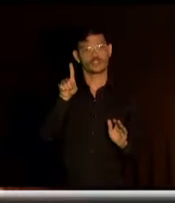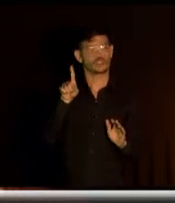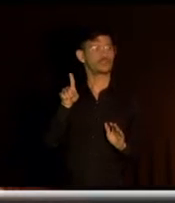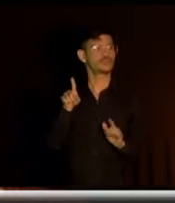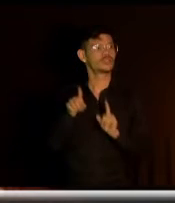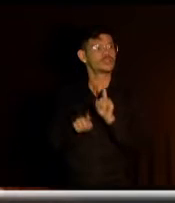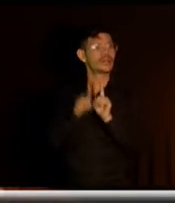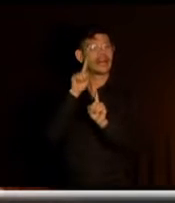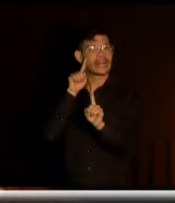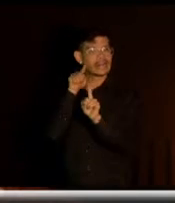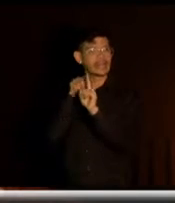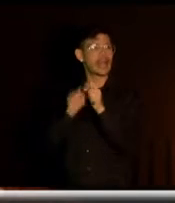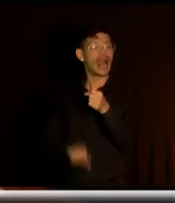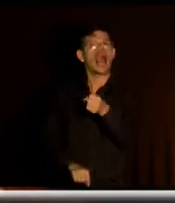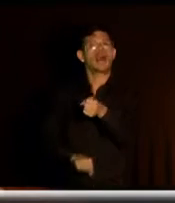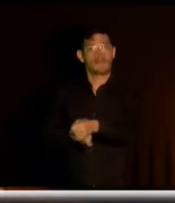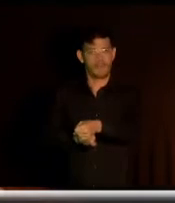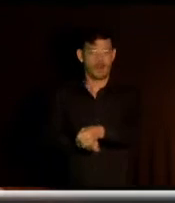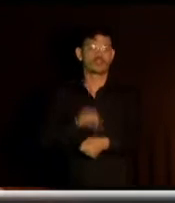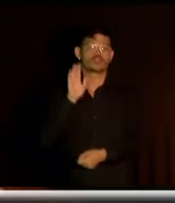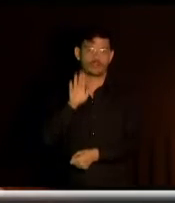directamente apoya a las federaciones.